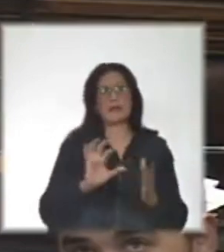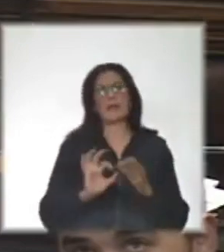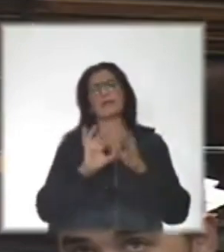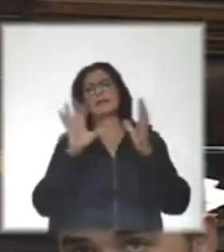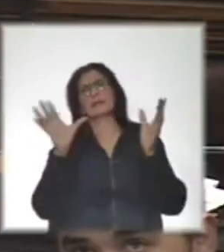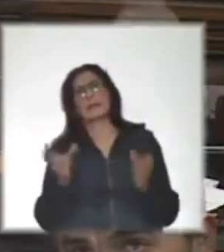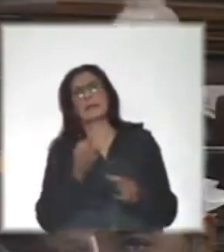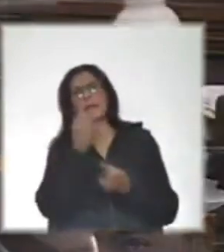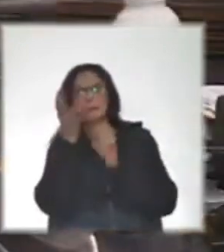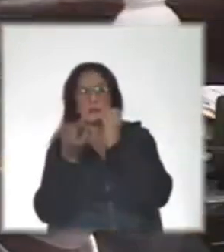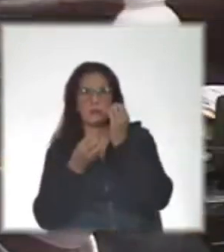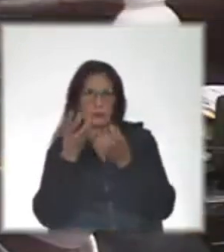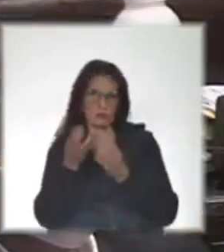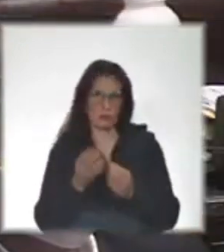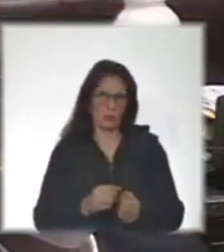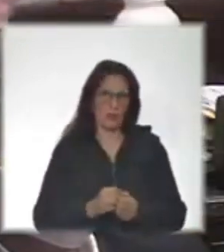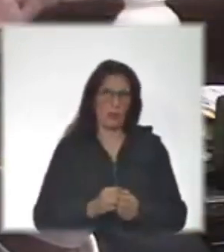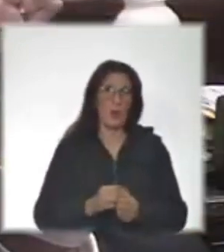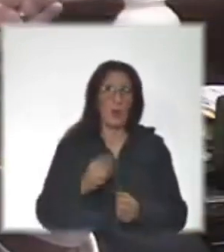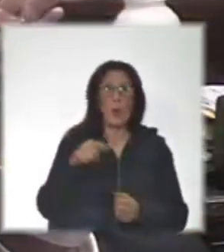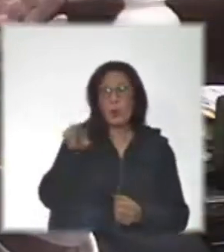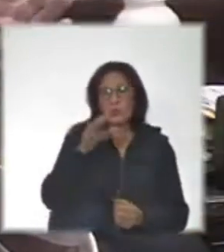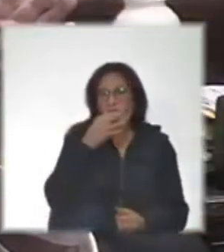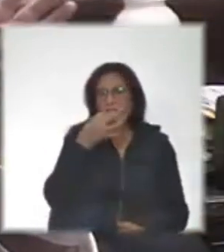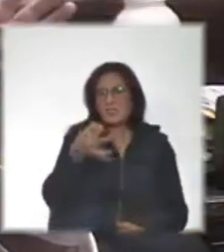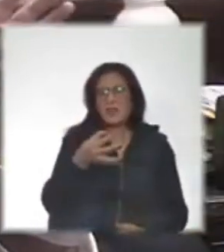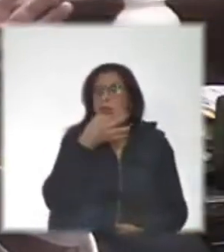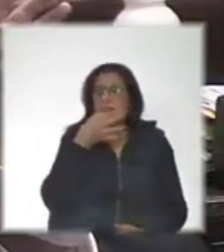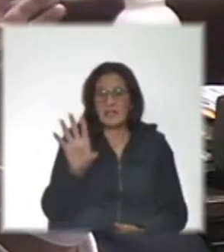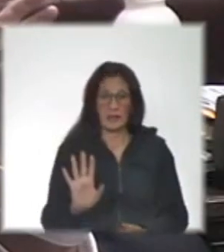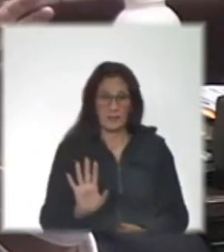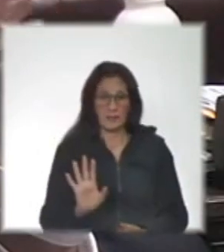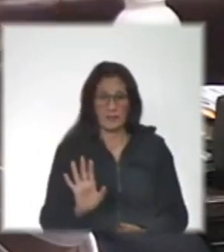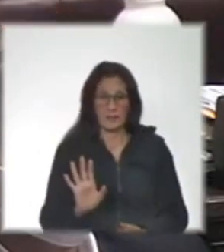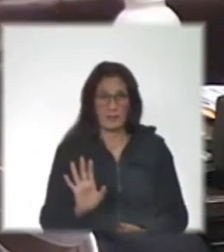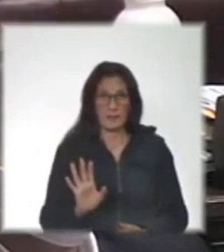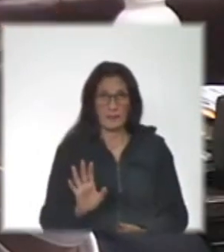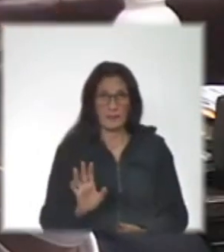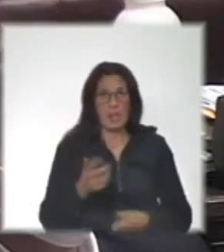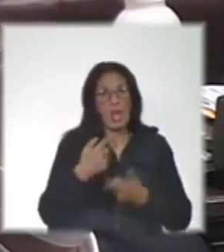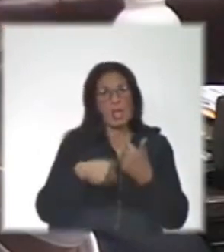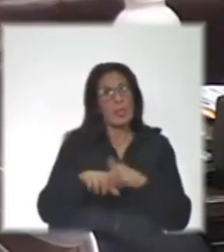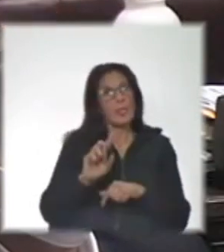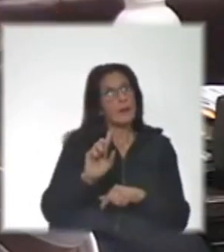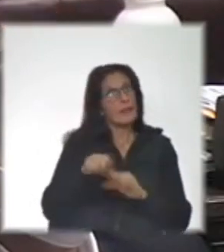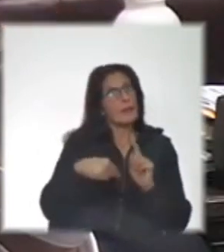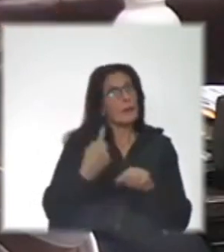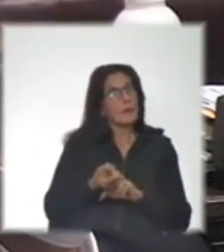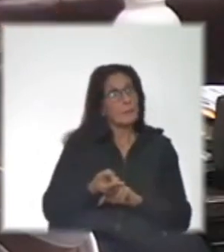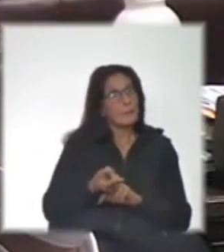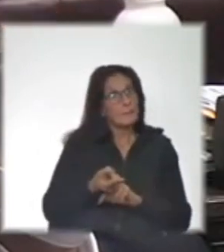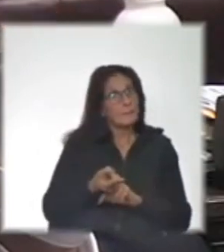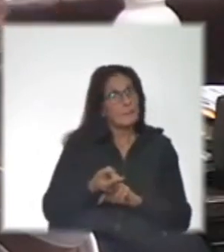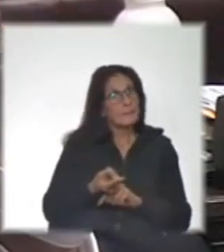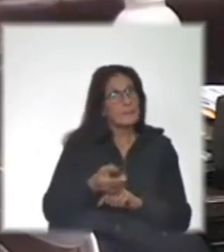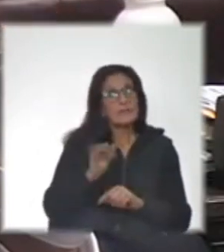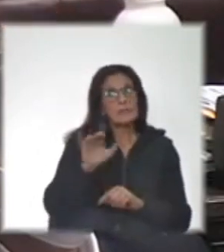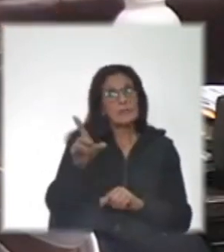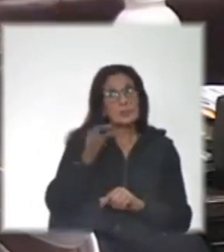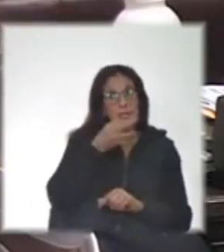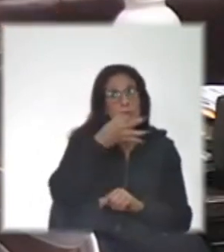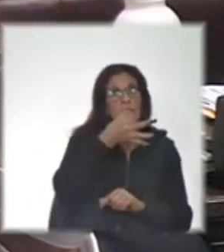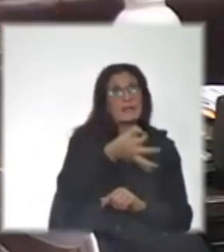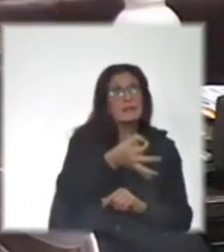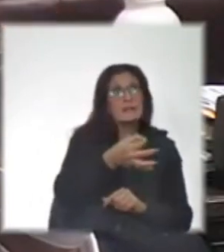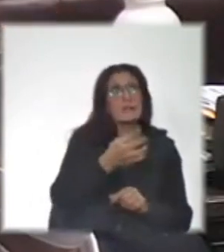está garantizada. Usted diga lo que quiera. Y luego se somete si de sus dichos surge